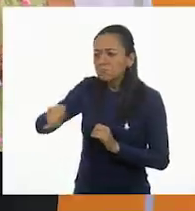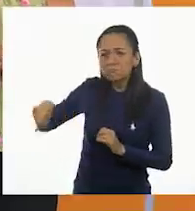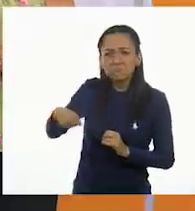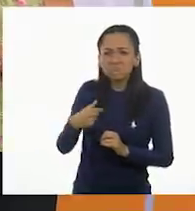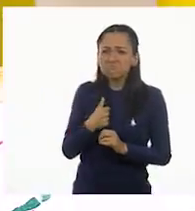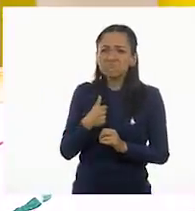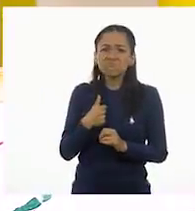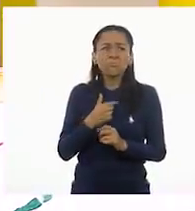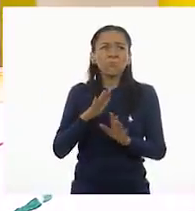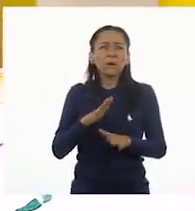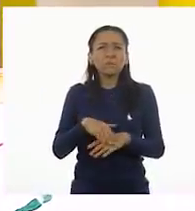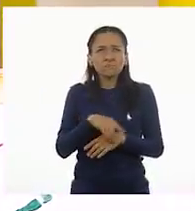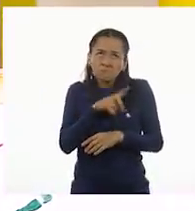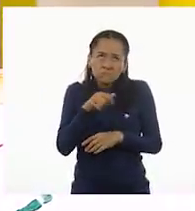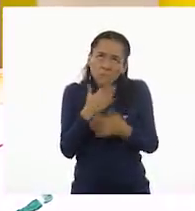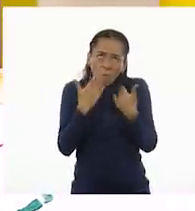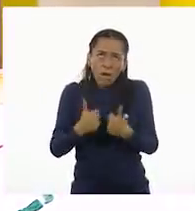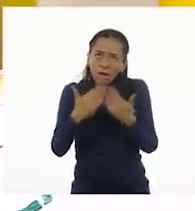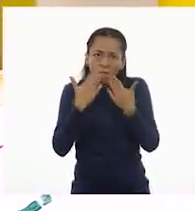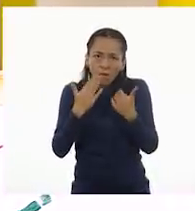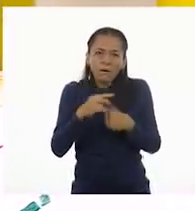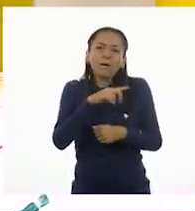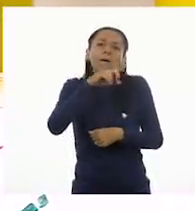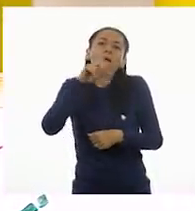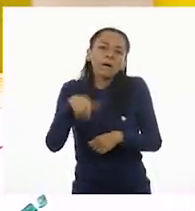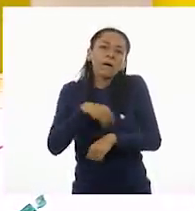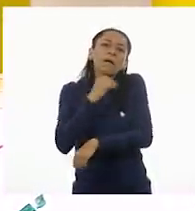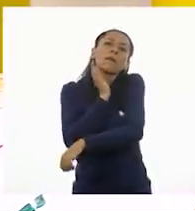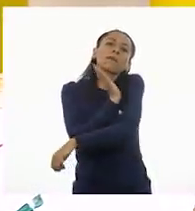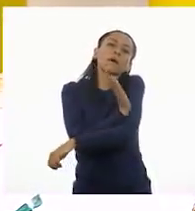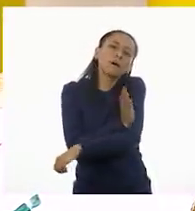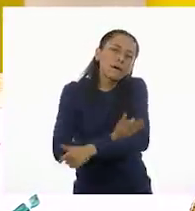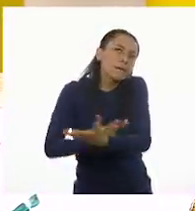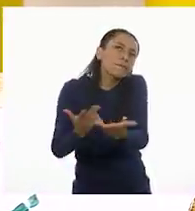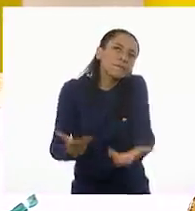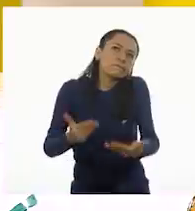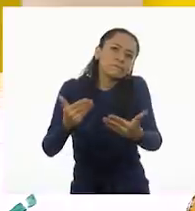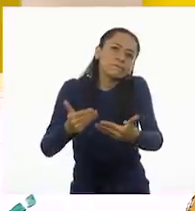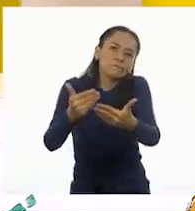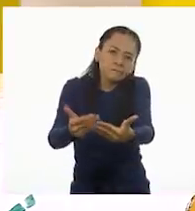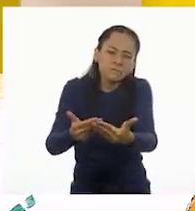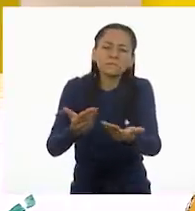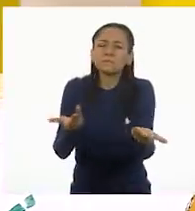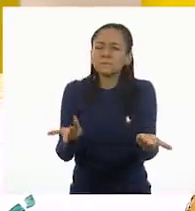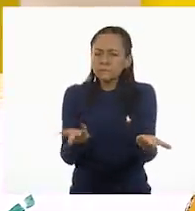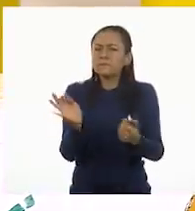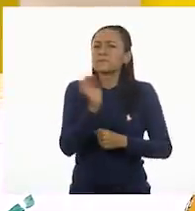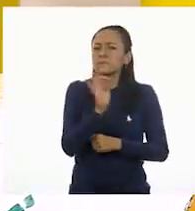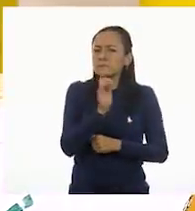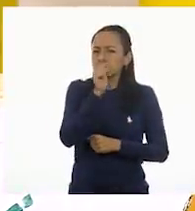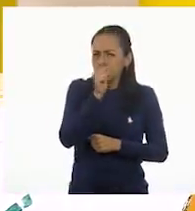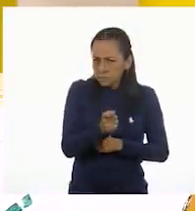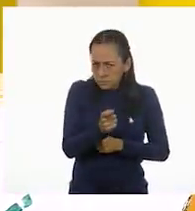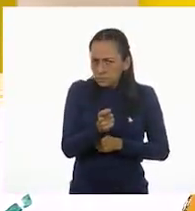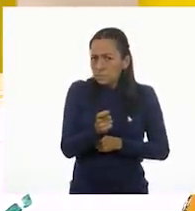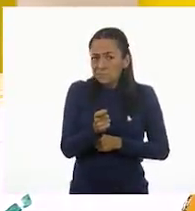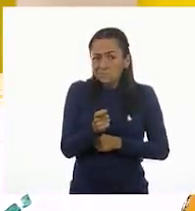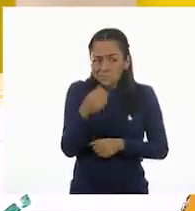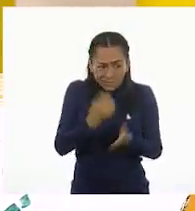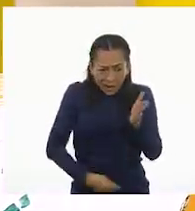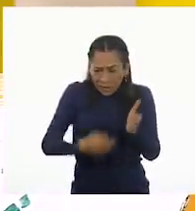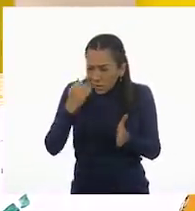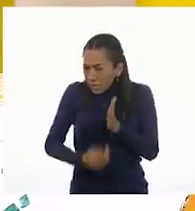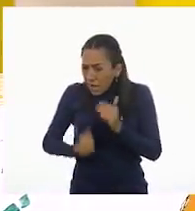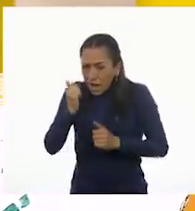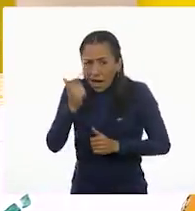importante aquí, pues es que mi aprendizaje no será el mismo si no tengo todo lo necesario